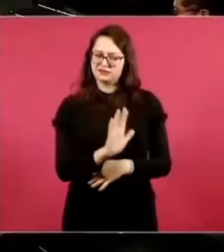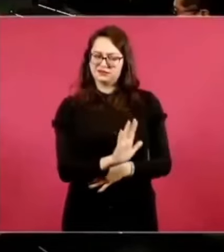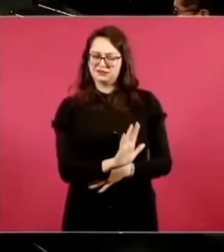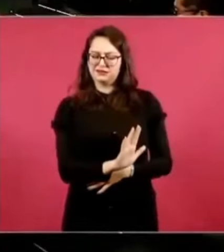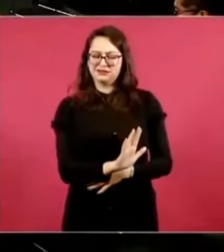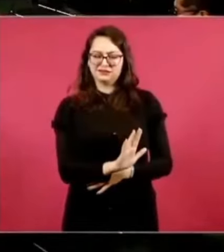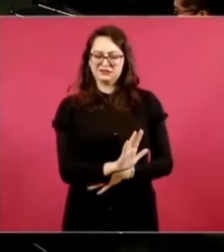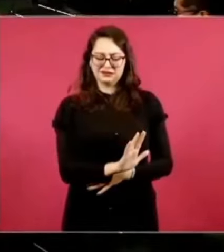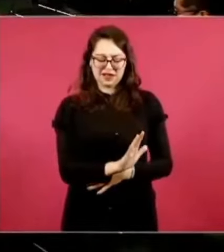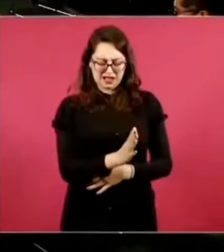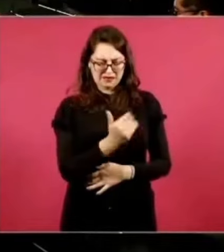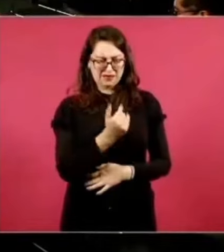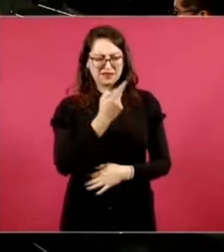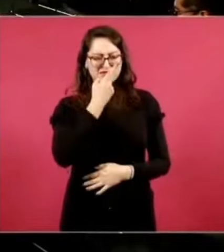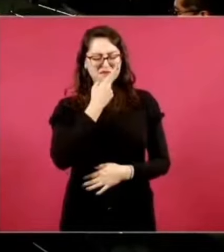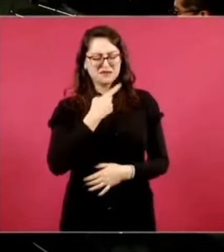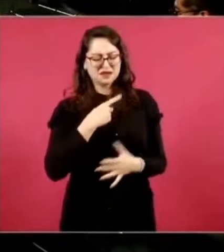Pues explícamelo.